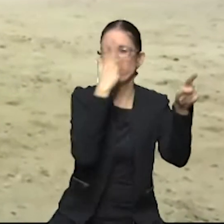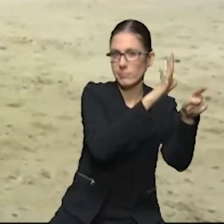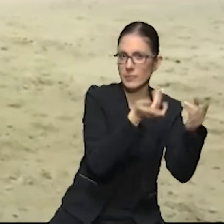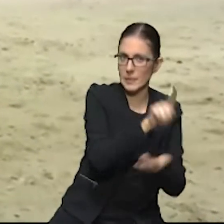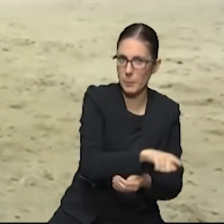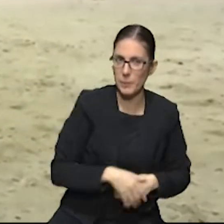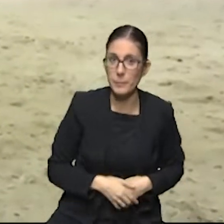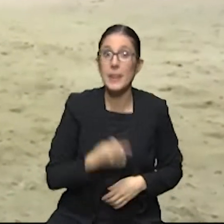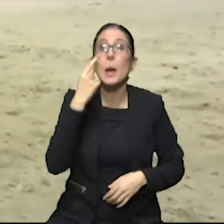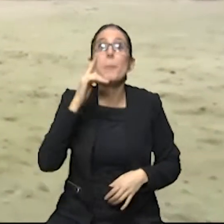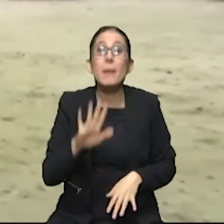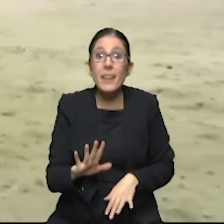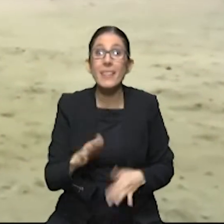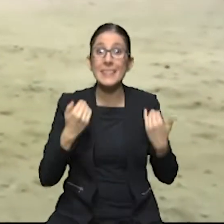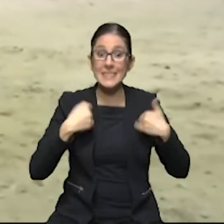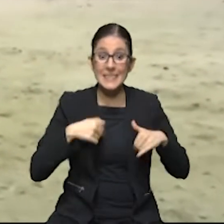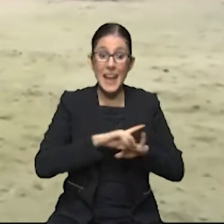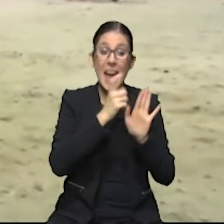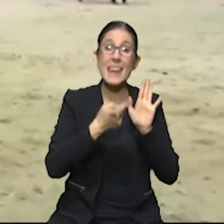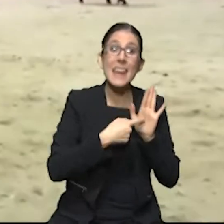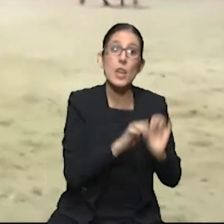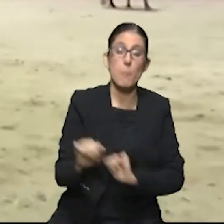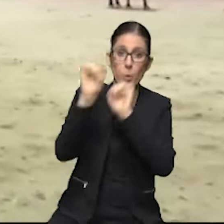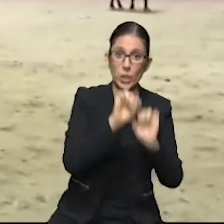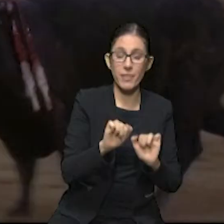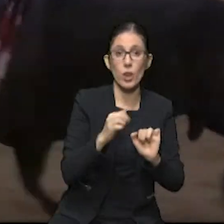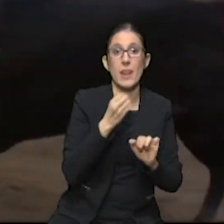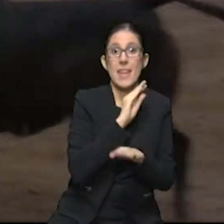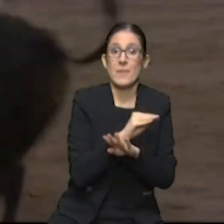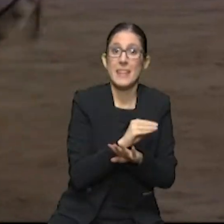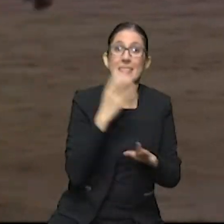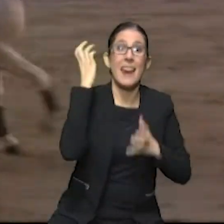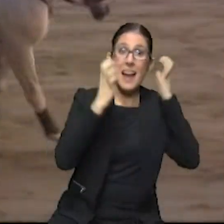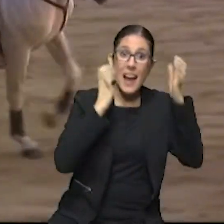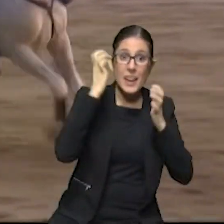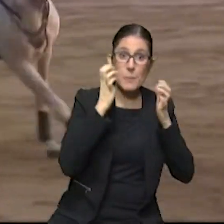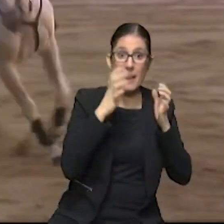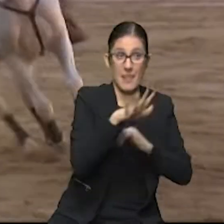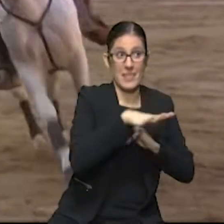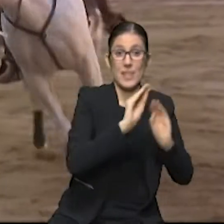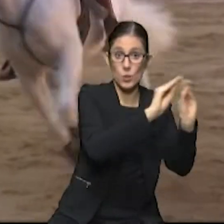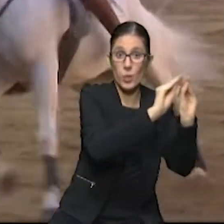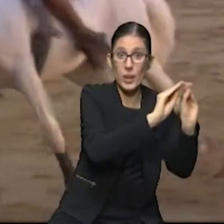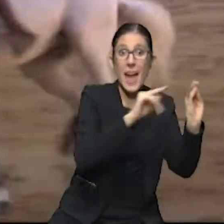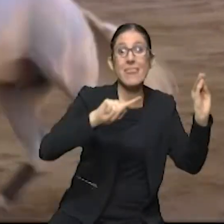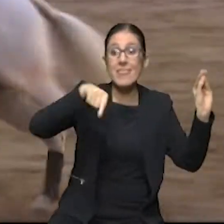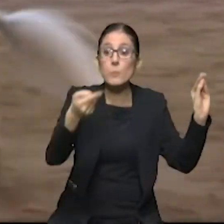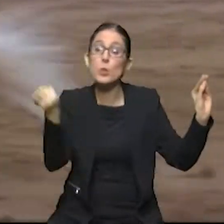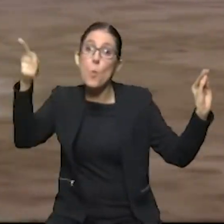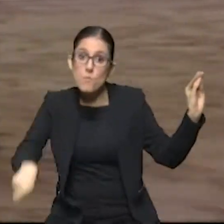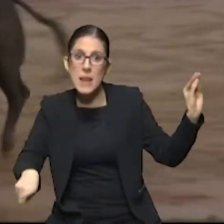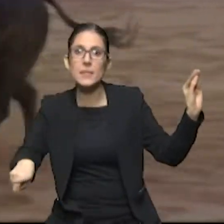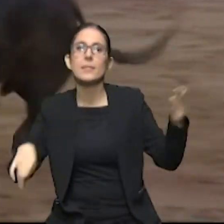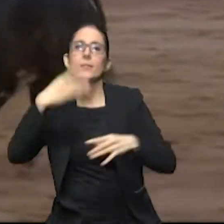llevó a cabo un mes después de la entrada en vigor de la Ley de Protección y Bienestar Animal del Estado de Quintana Roo, que prohíbe las corridas de toros.